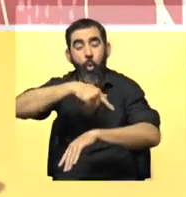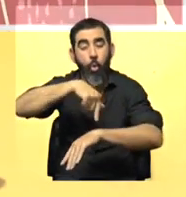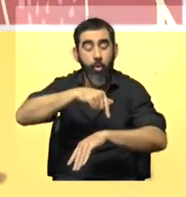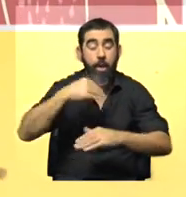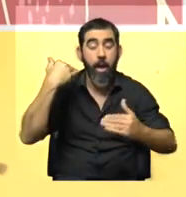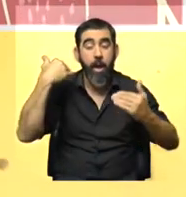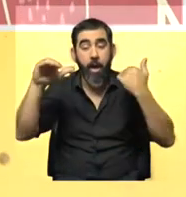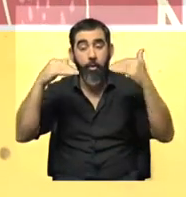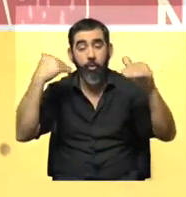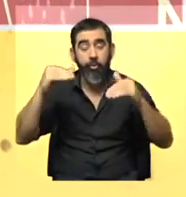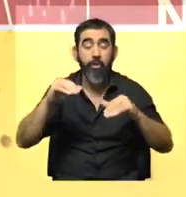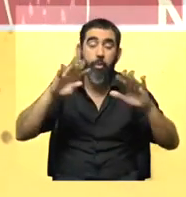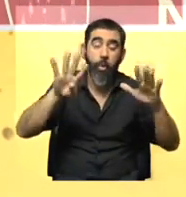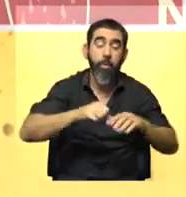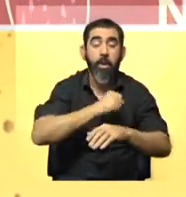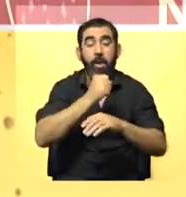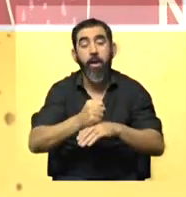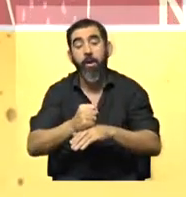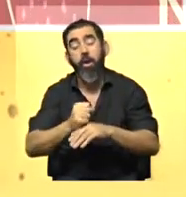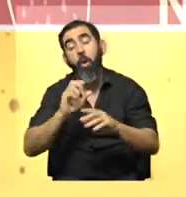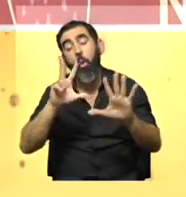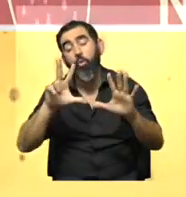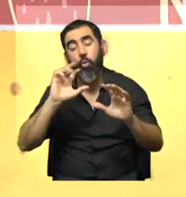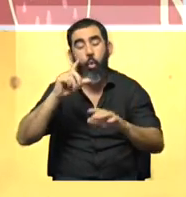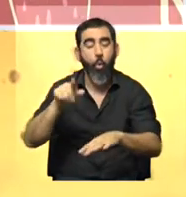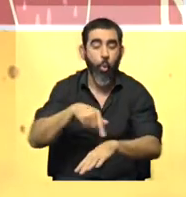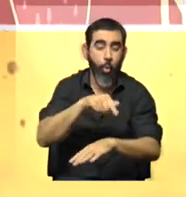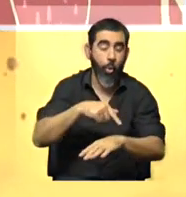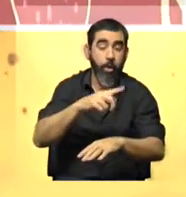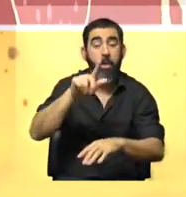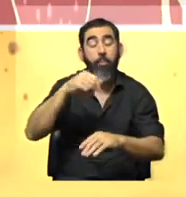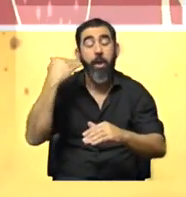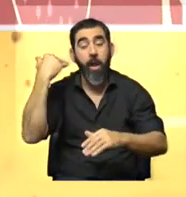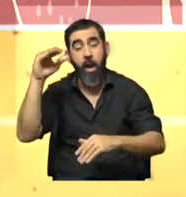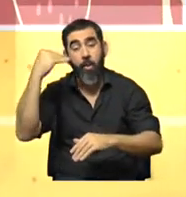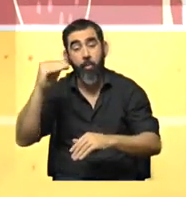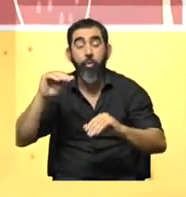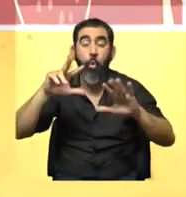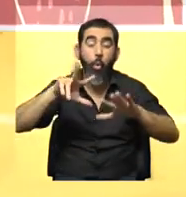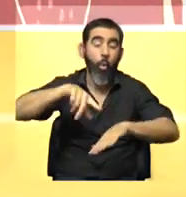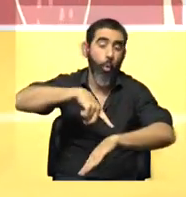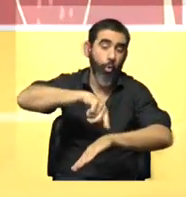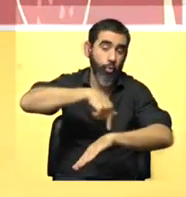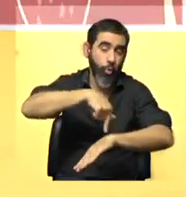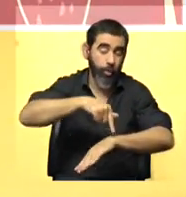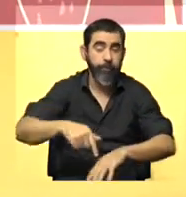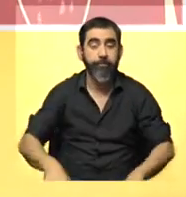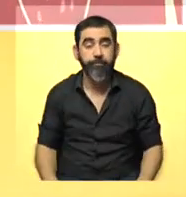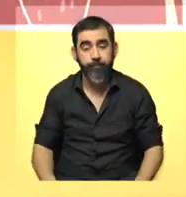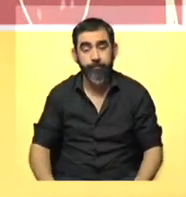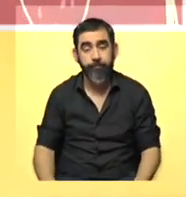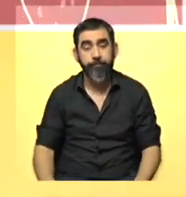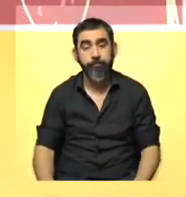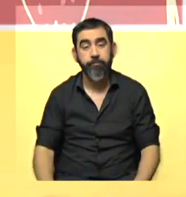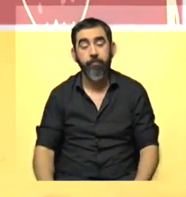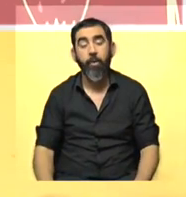los adolescentes es entre 9 y 8, después para los adultos es 8 horas, o sea que eso también va cambiando. ¿Cuáles